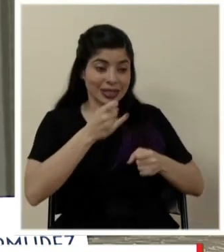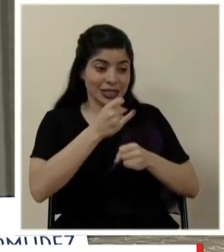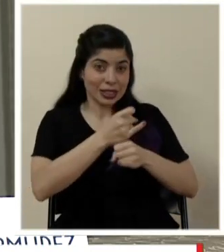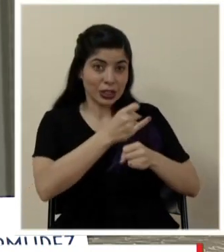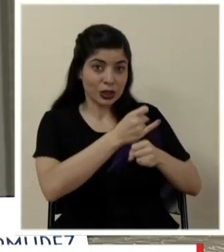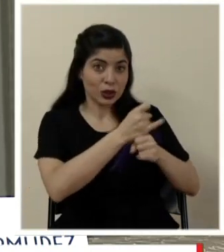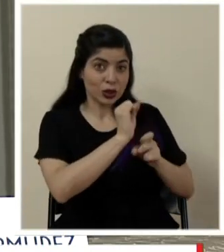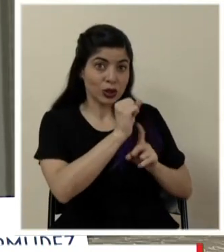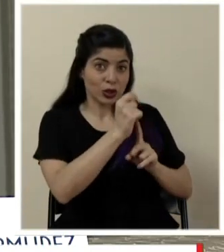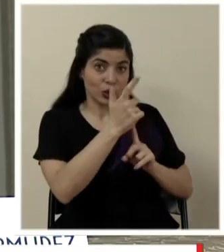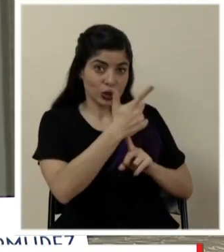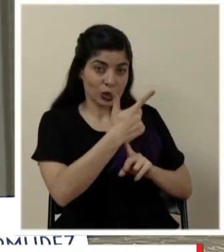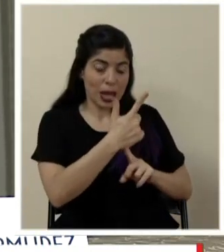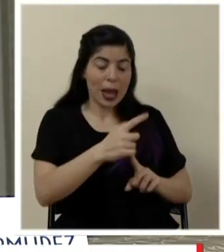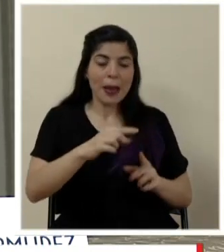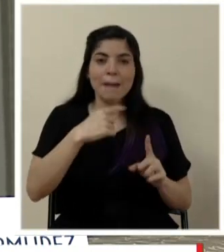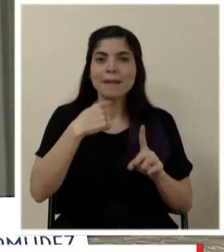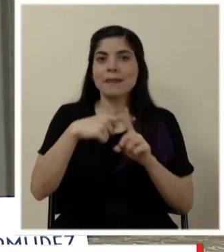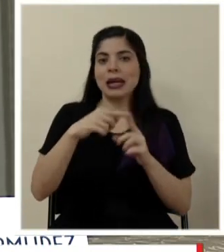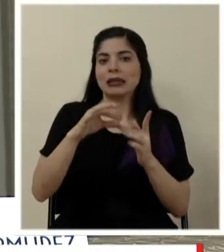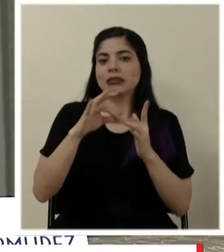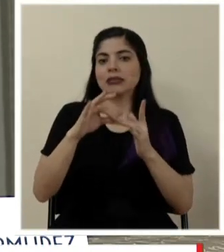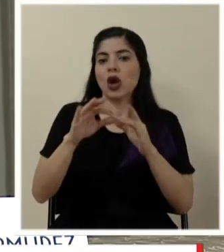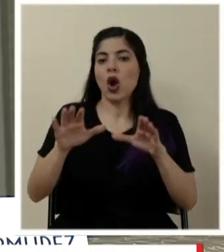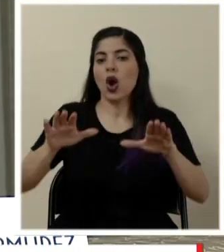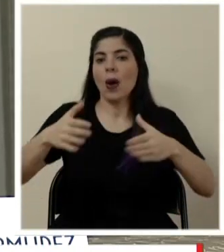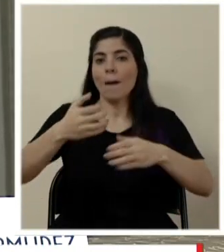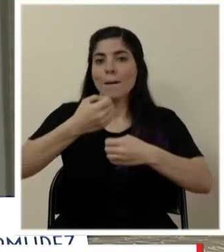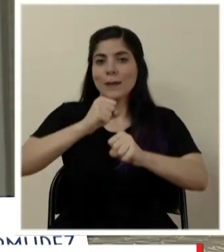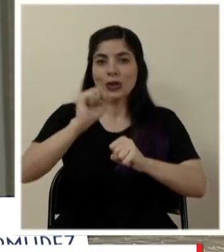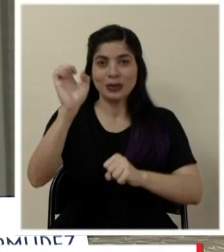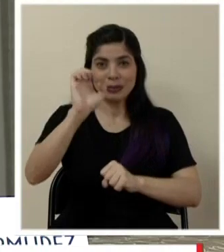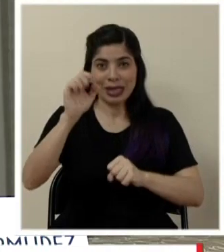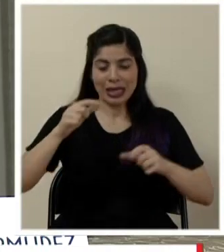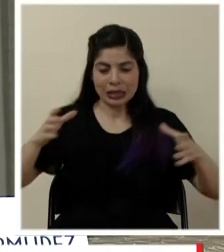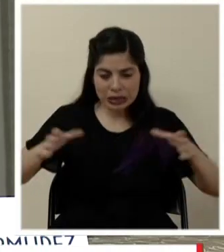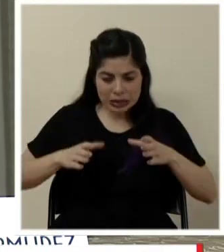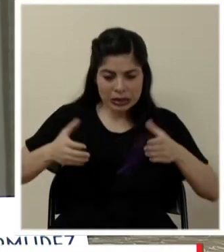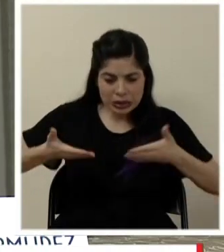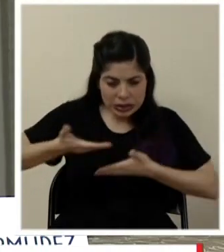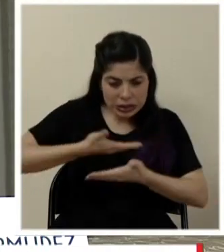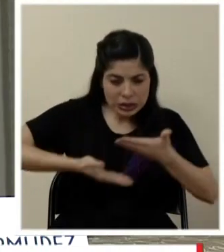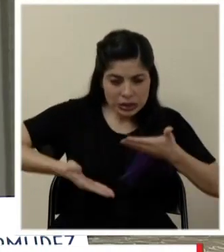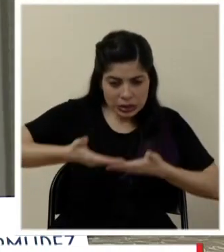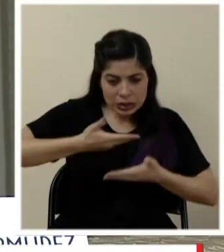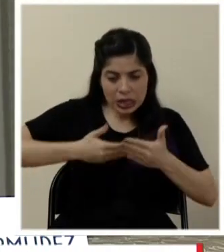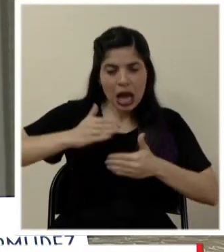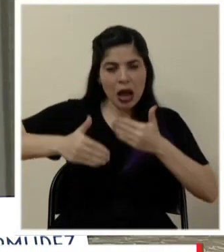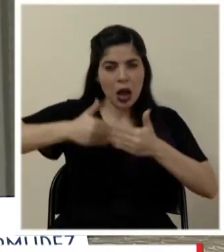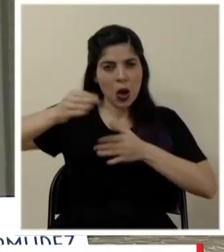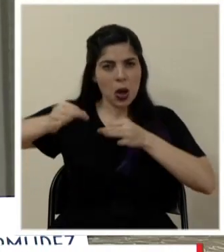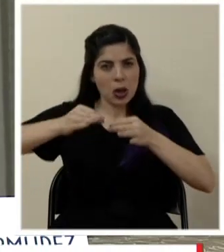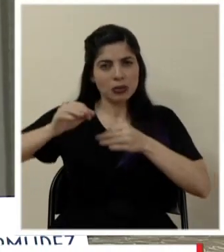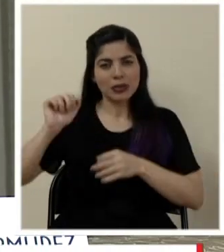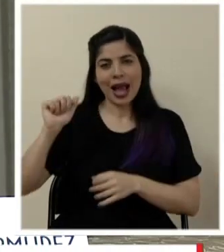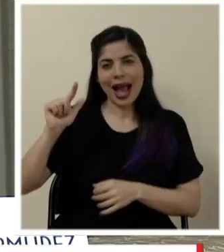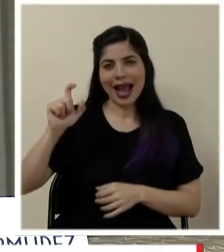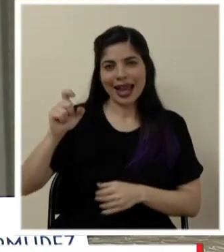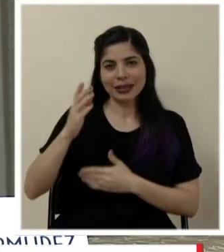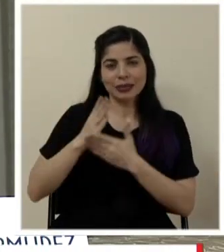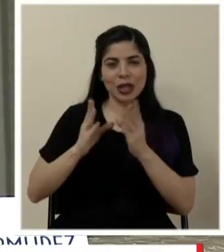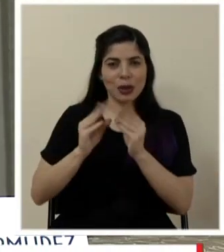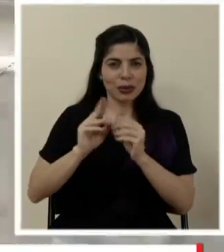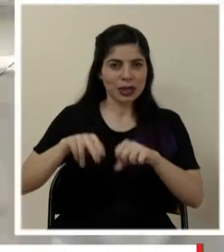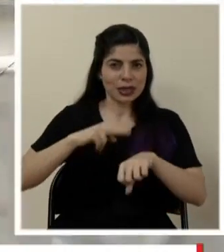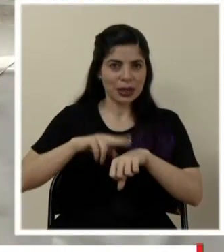instituciones sociales y principalmente con los comités municipales de emergencias, es algo que nos va a comentar don Alex Solís de la Comisión Nacional